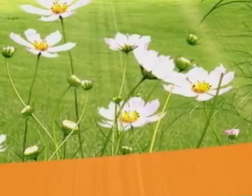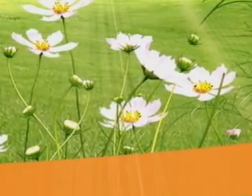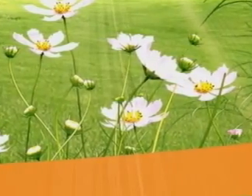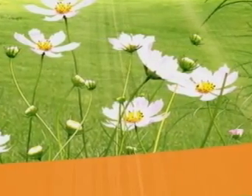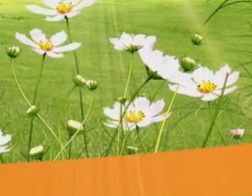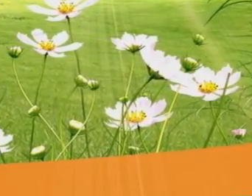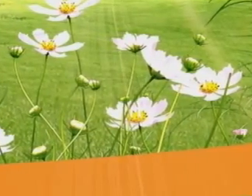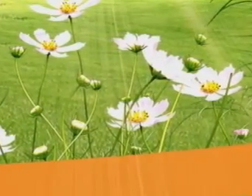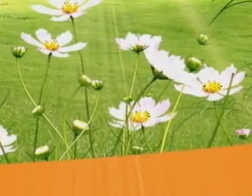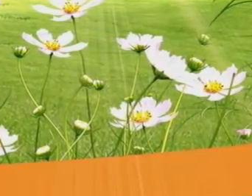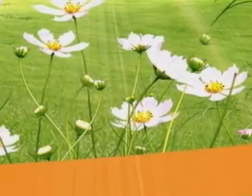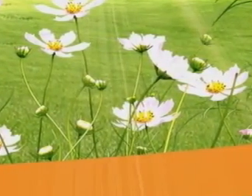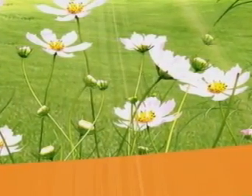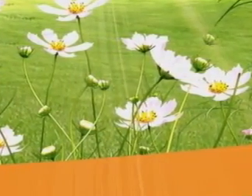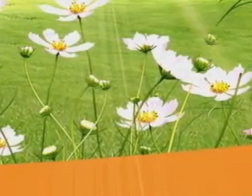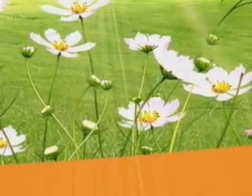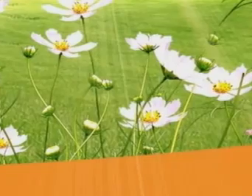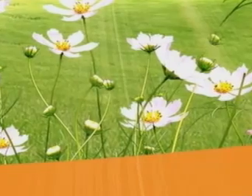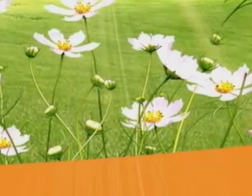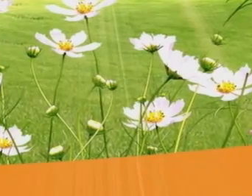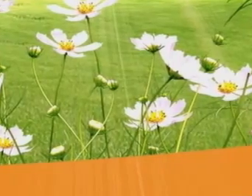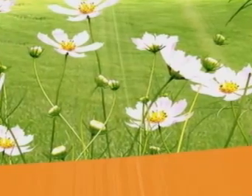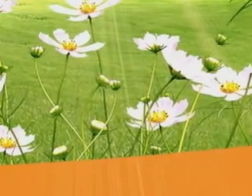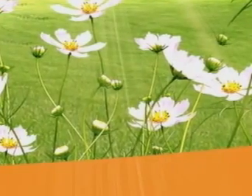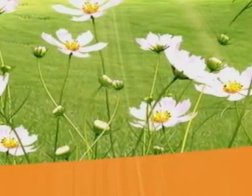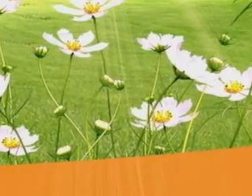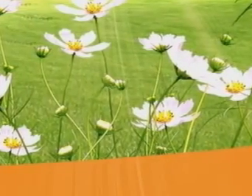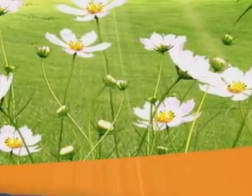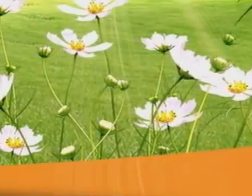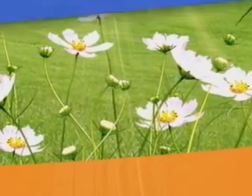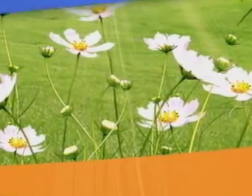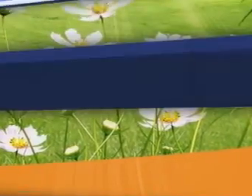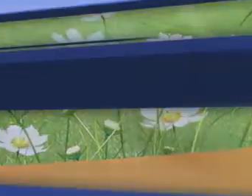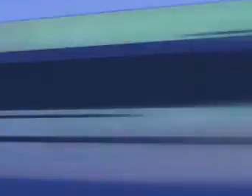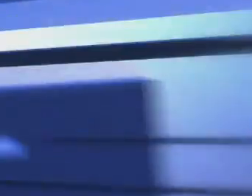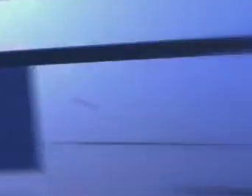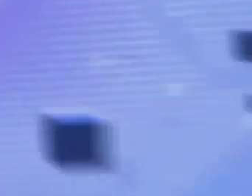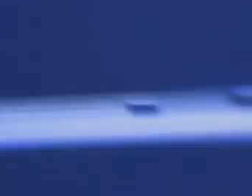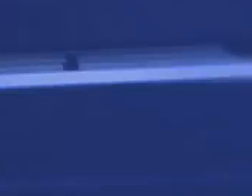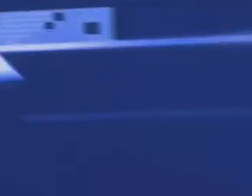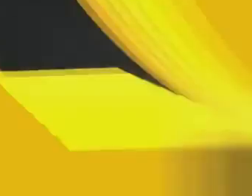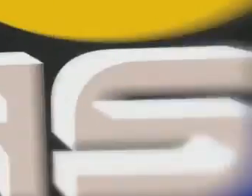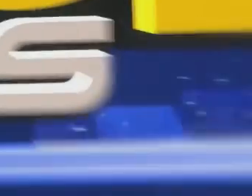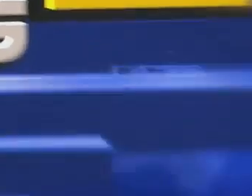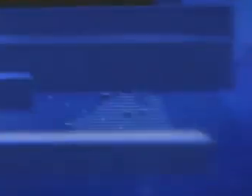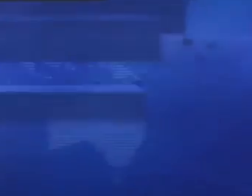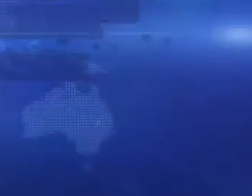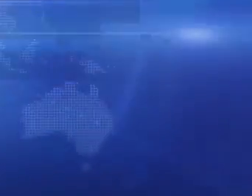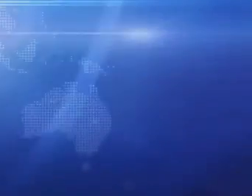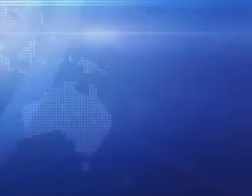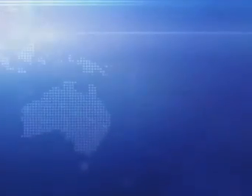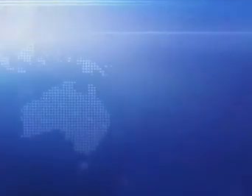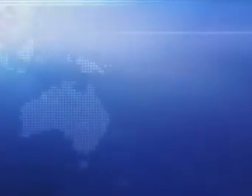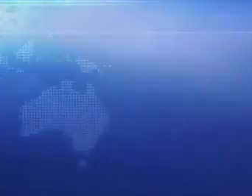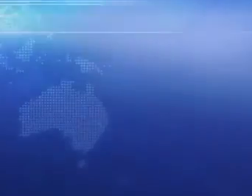de Barzol Ecológico, Barzol Aroma, Delicias, líder en limpieza. Enlace Noticias, lo que usted quiere ver.